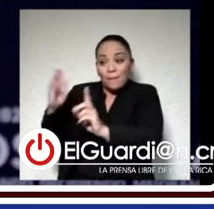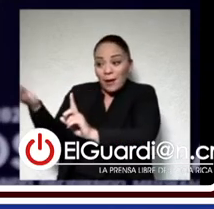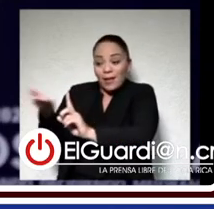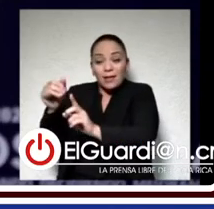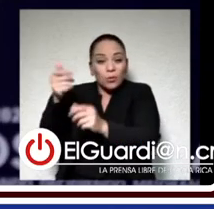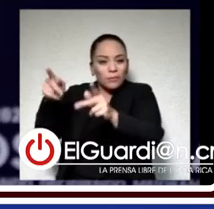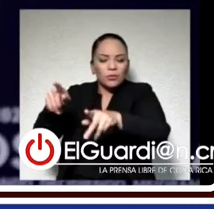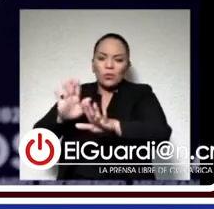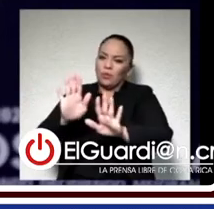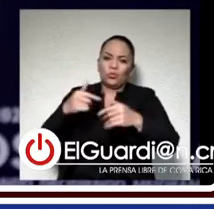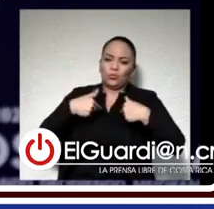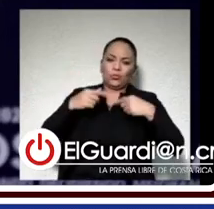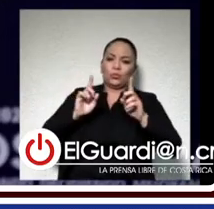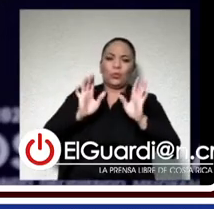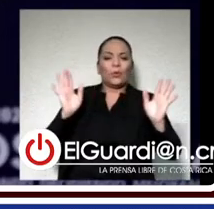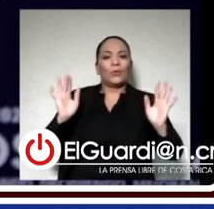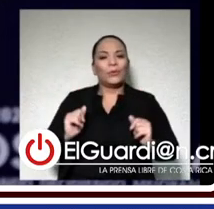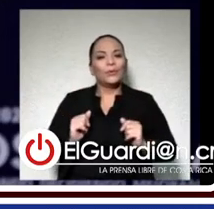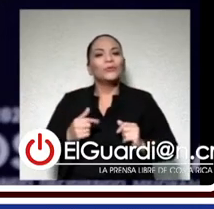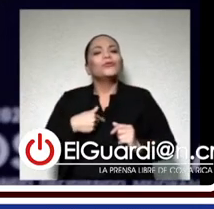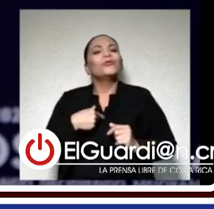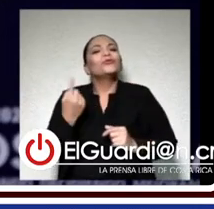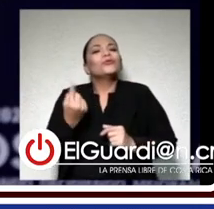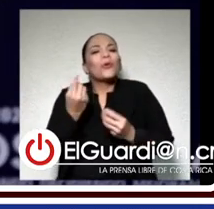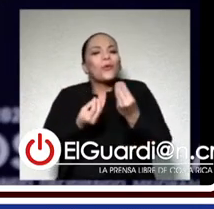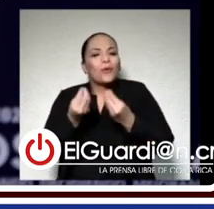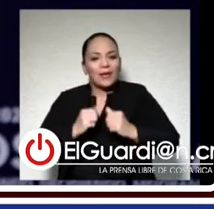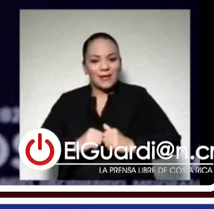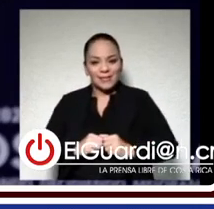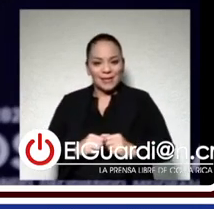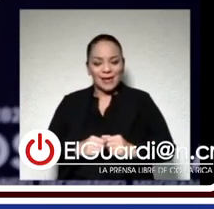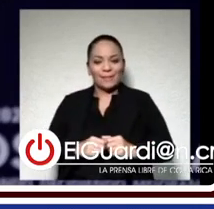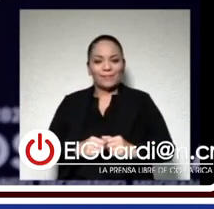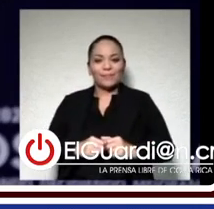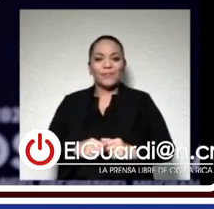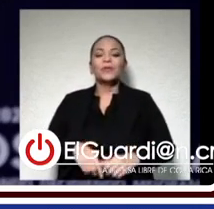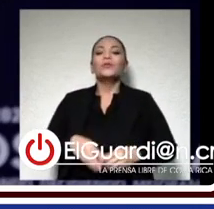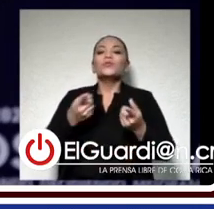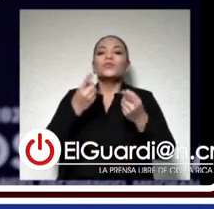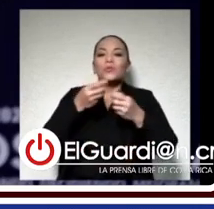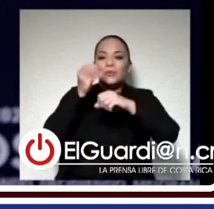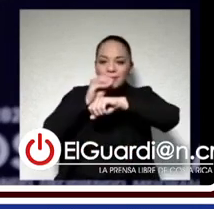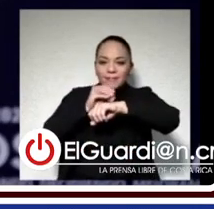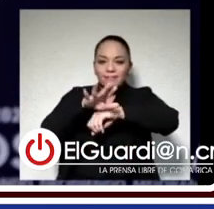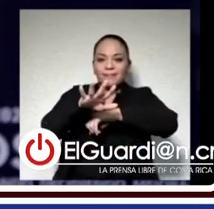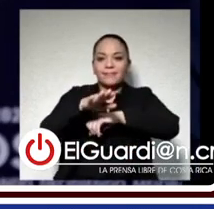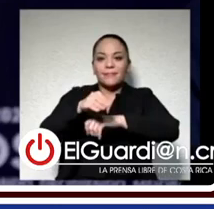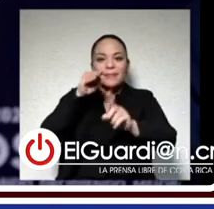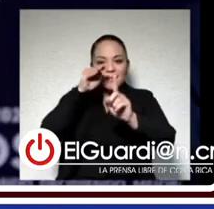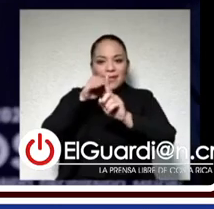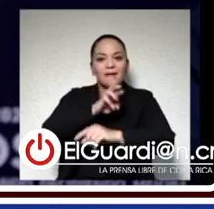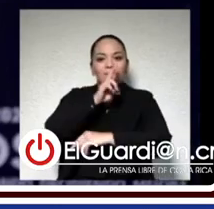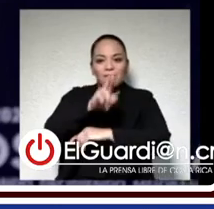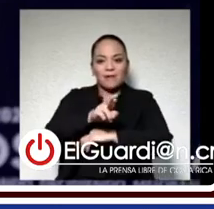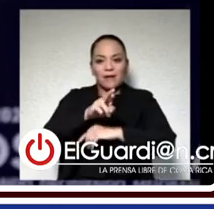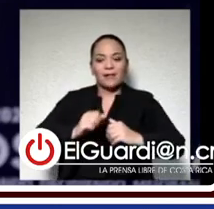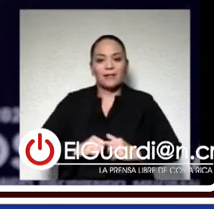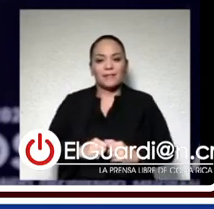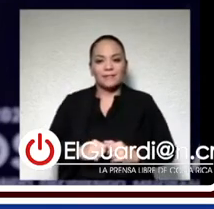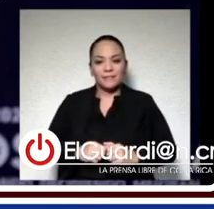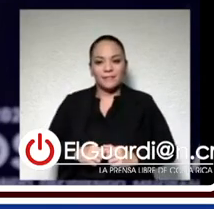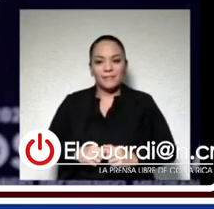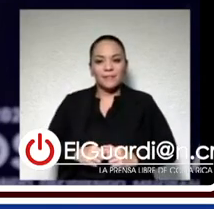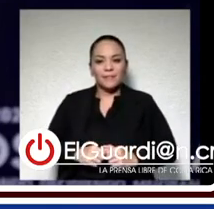más. Lo único que hacía era transmitir el mensaje real. Cuando esto, casi